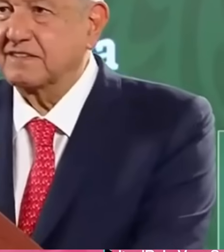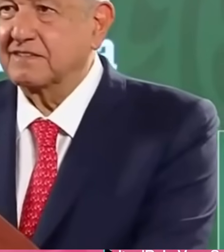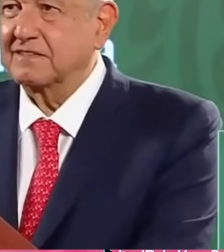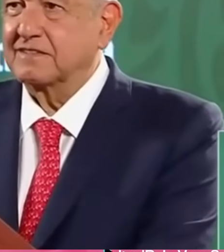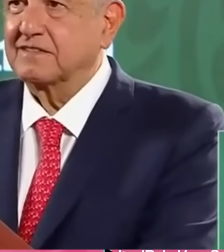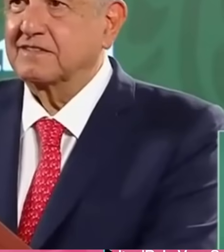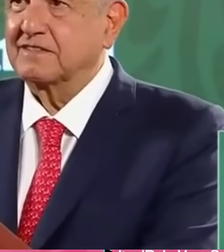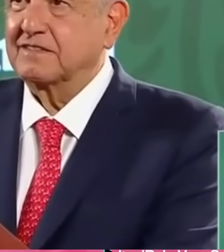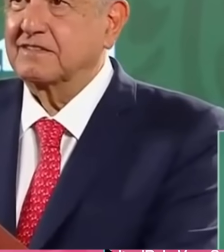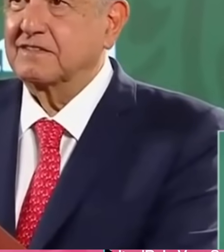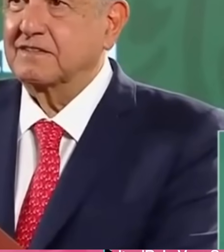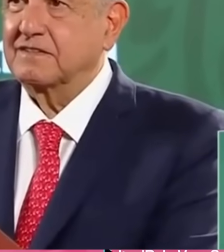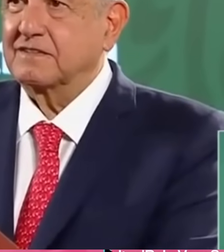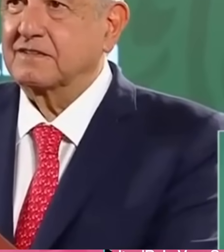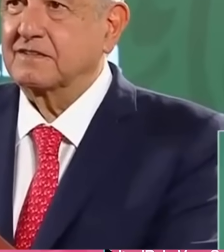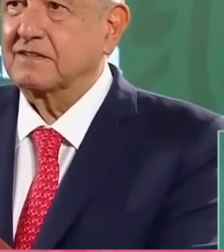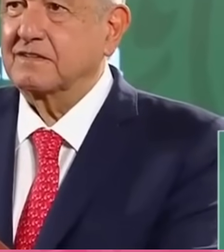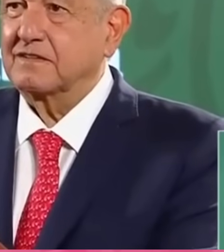venganza